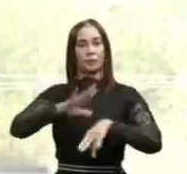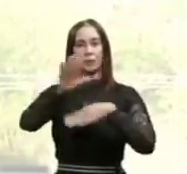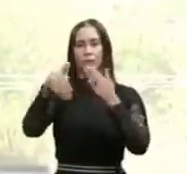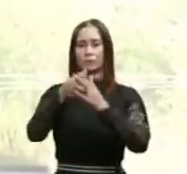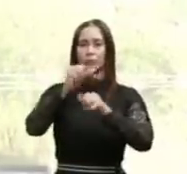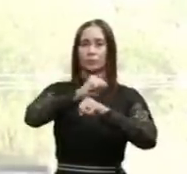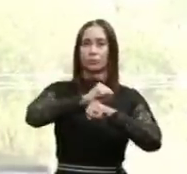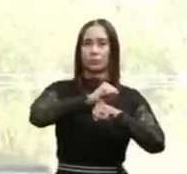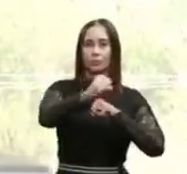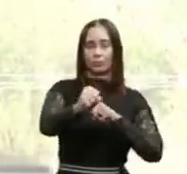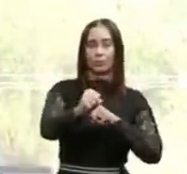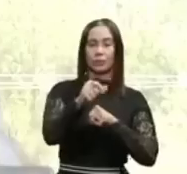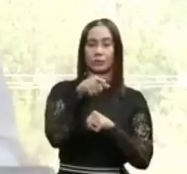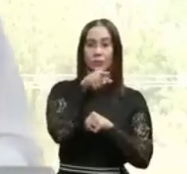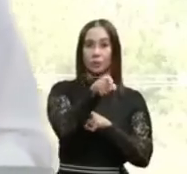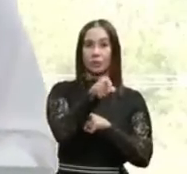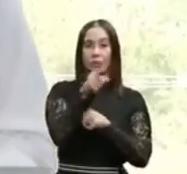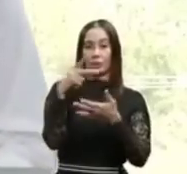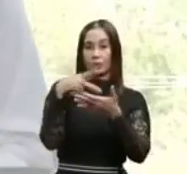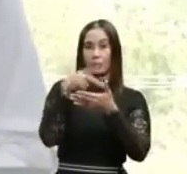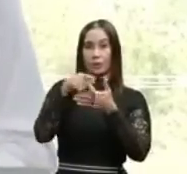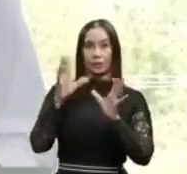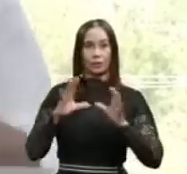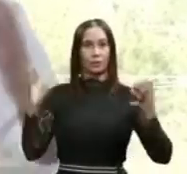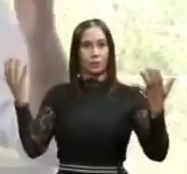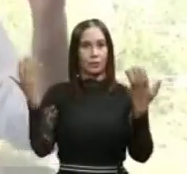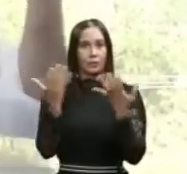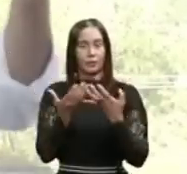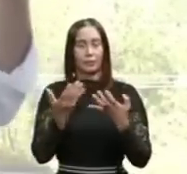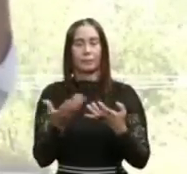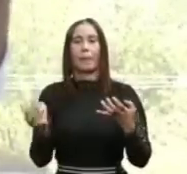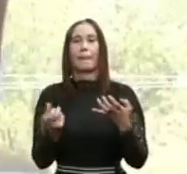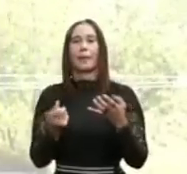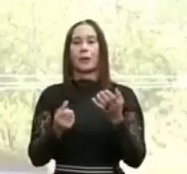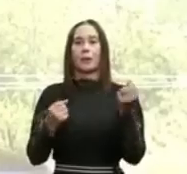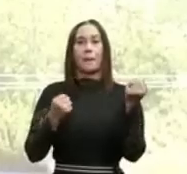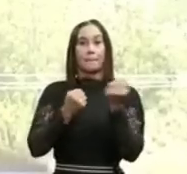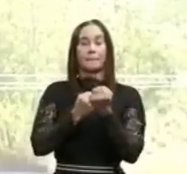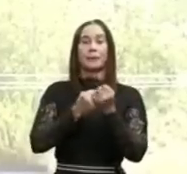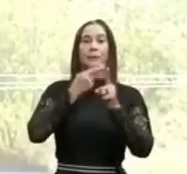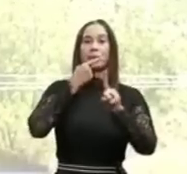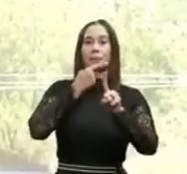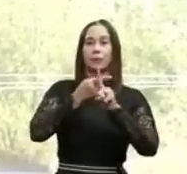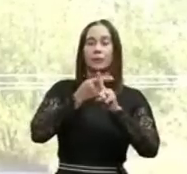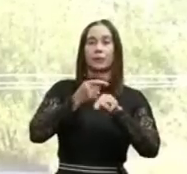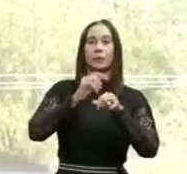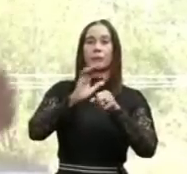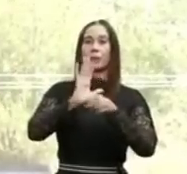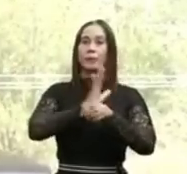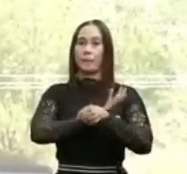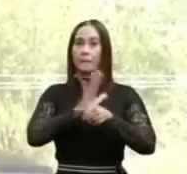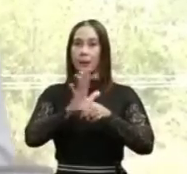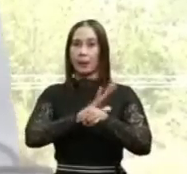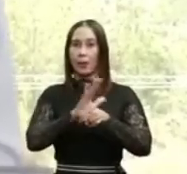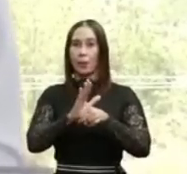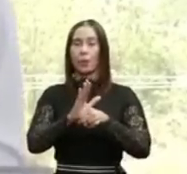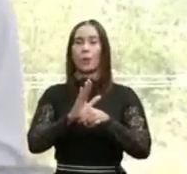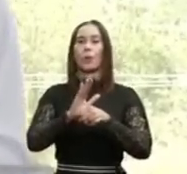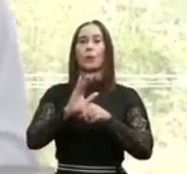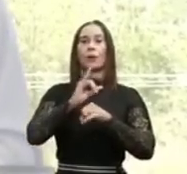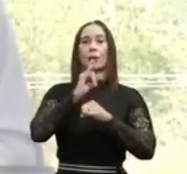sur, de ese gran proyecto que va a afectar positivamente a Barahona, a Bauruco,